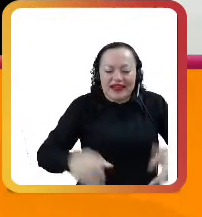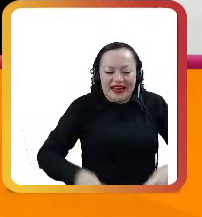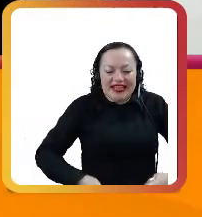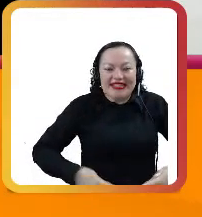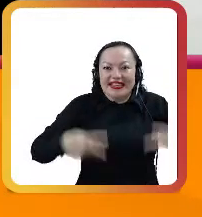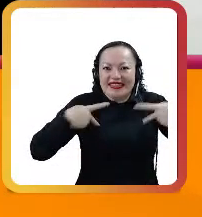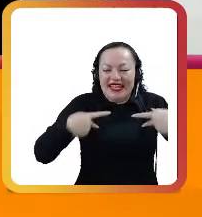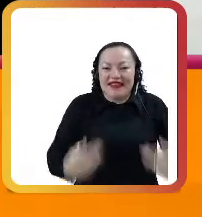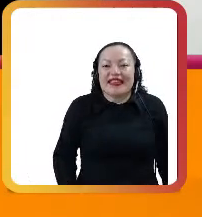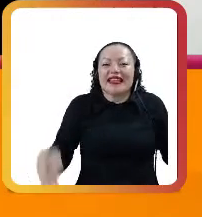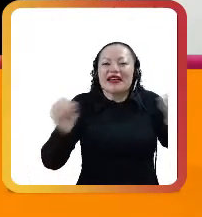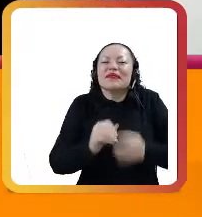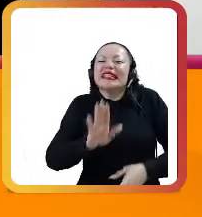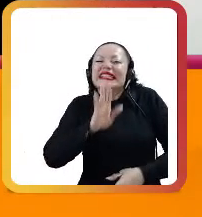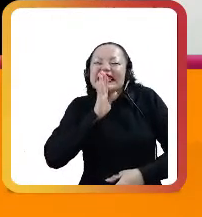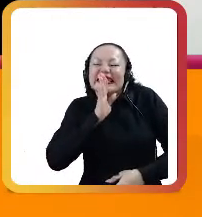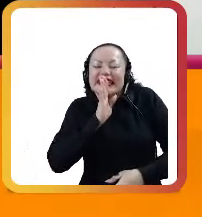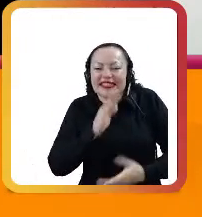entregan